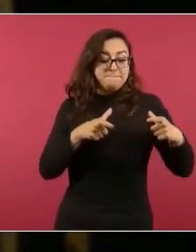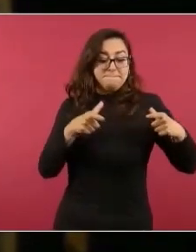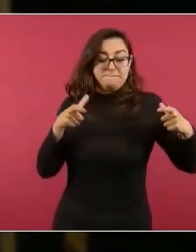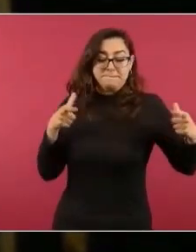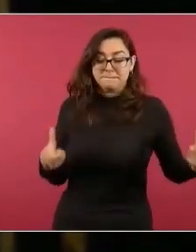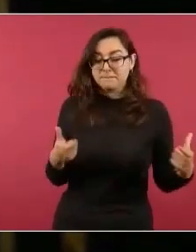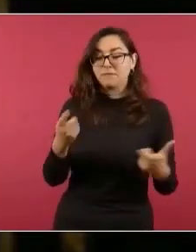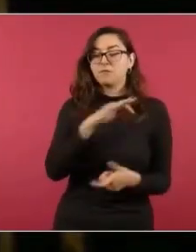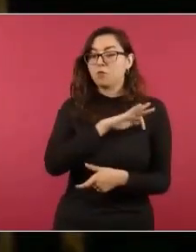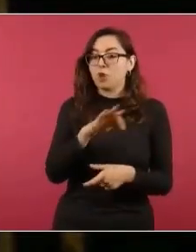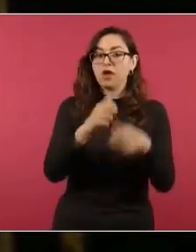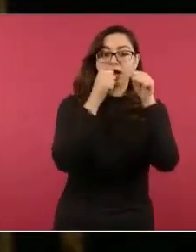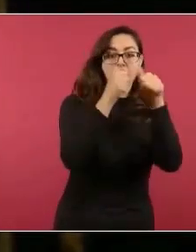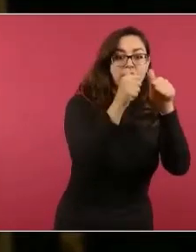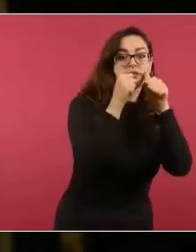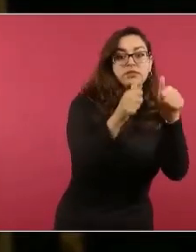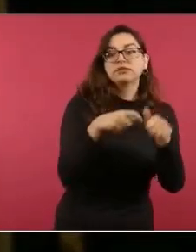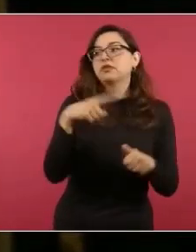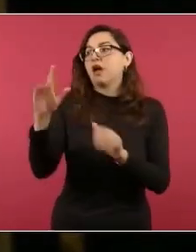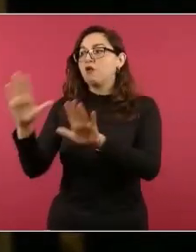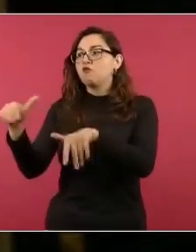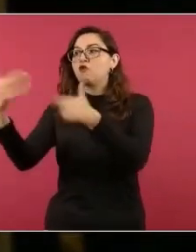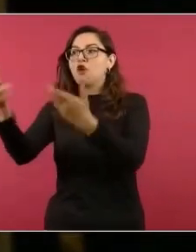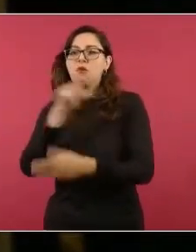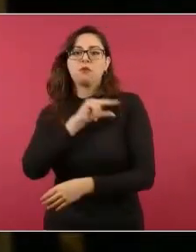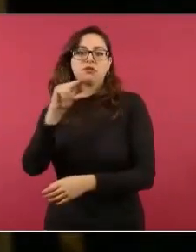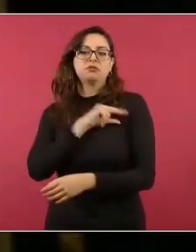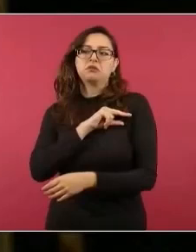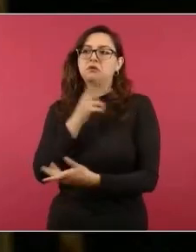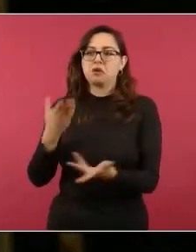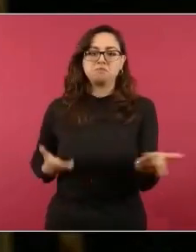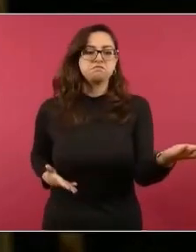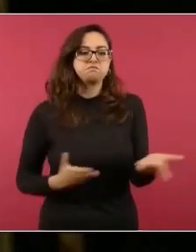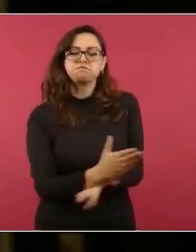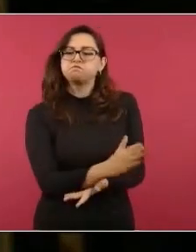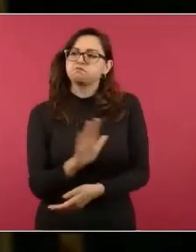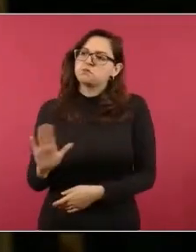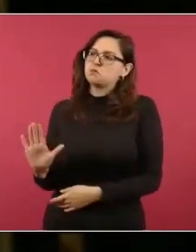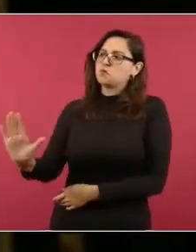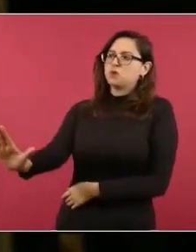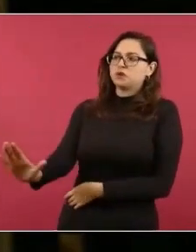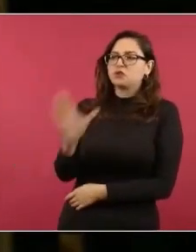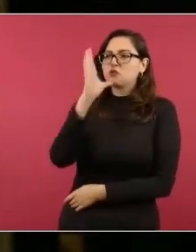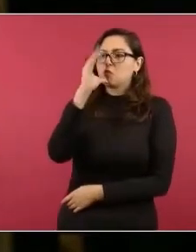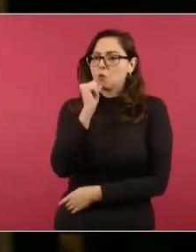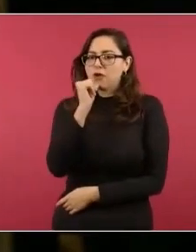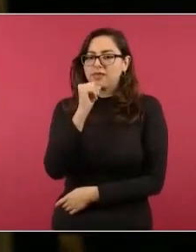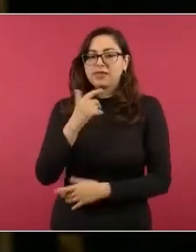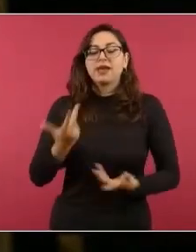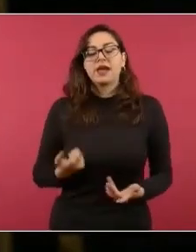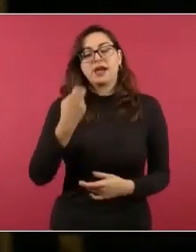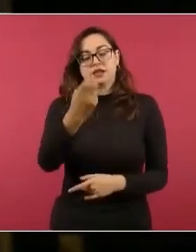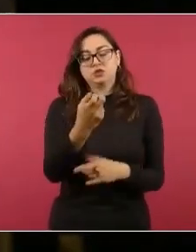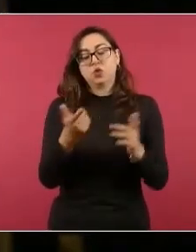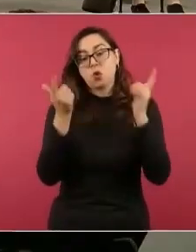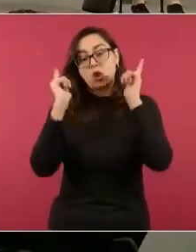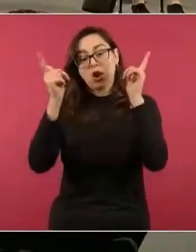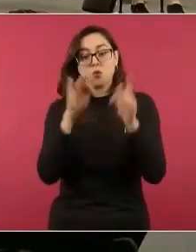tanto campo para hacer lo que hacen. Entonces, sí nos parece muy importante que esta parte se pudiera